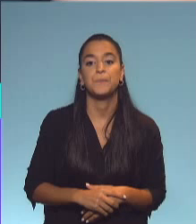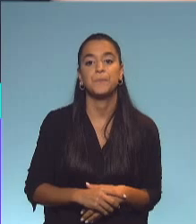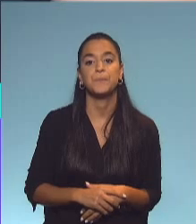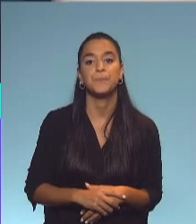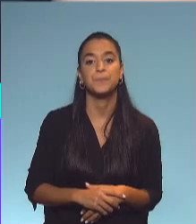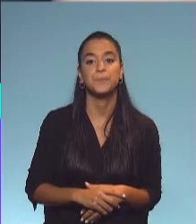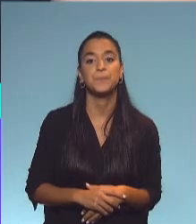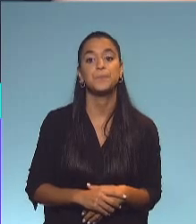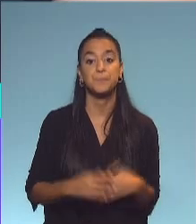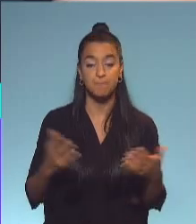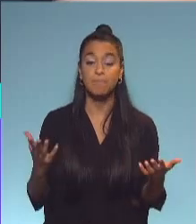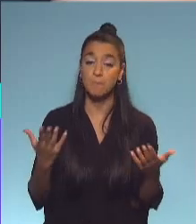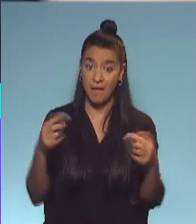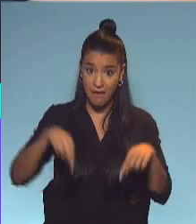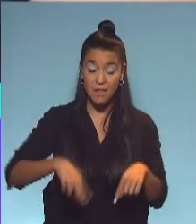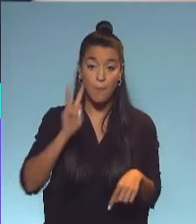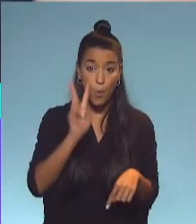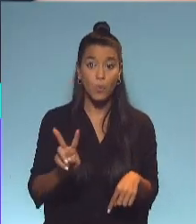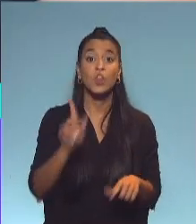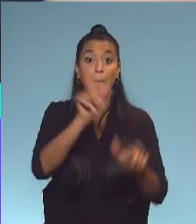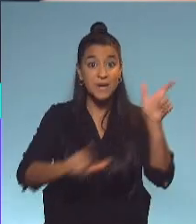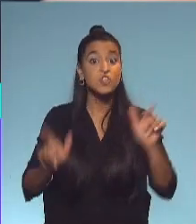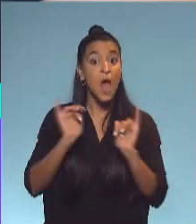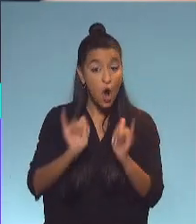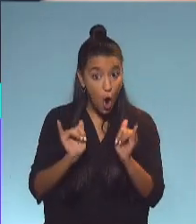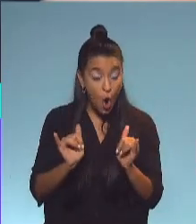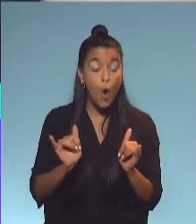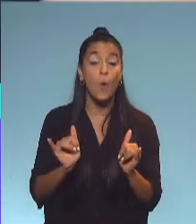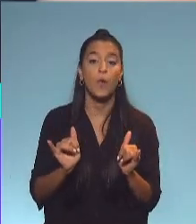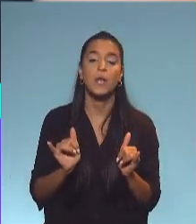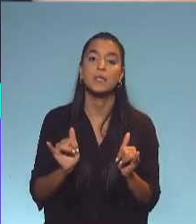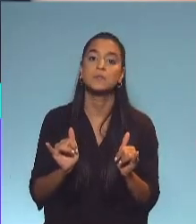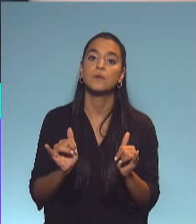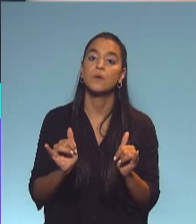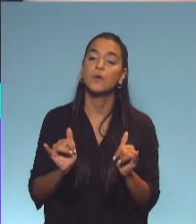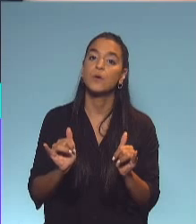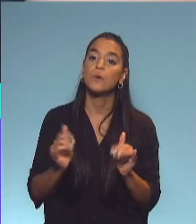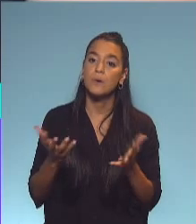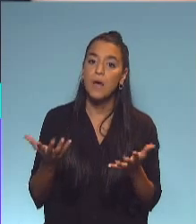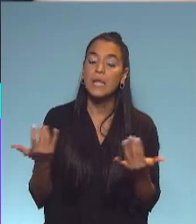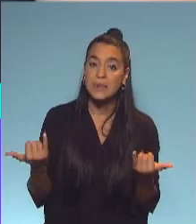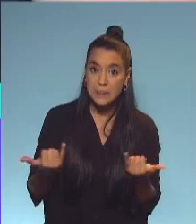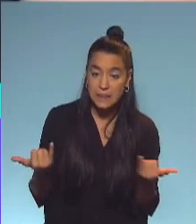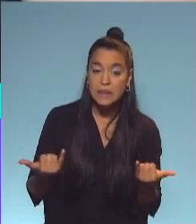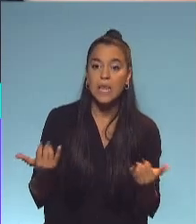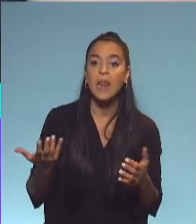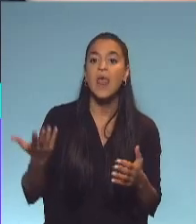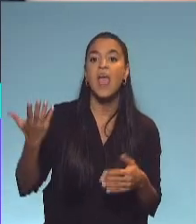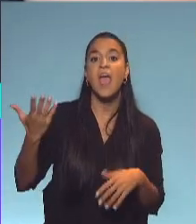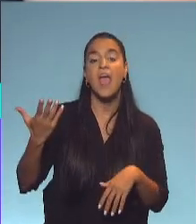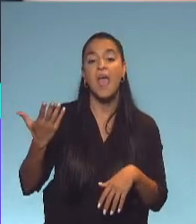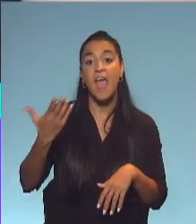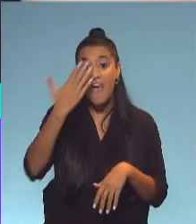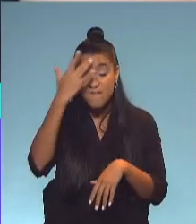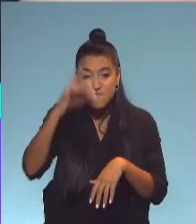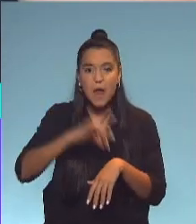estamos viendo que en las personas más jóvenes muchas veces tienen un recorrido, una enfermedad